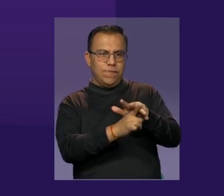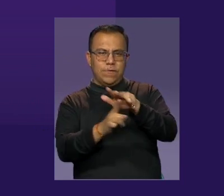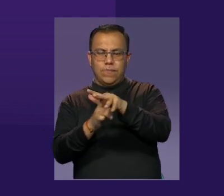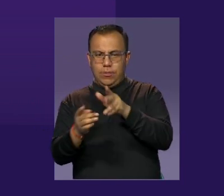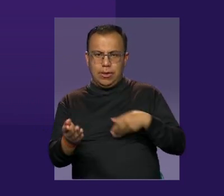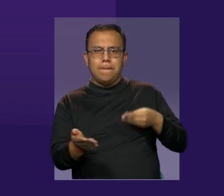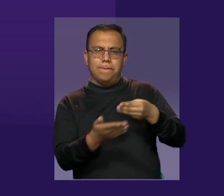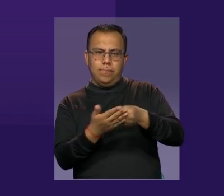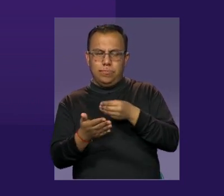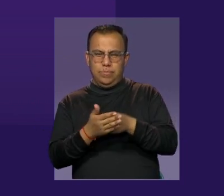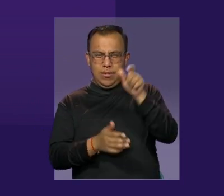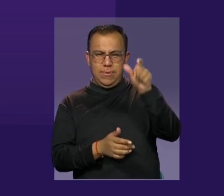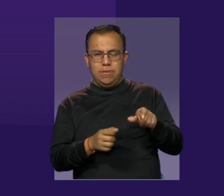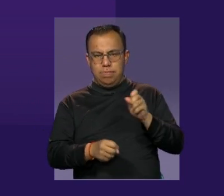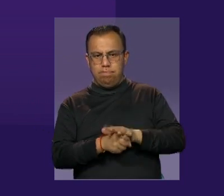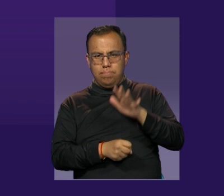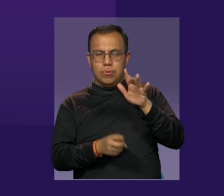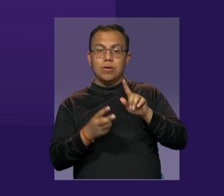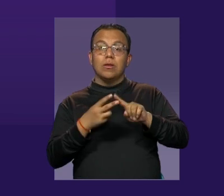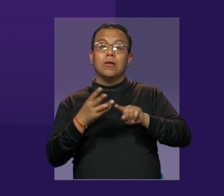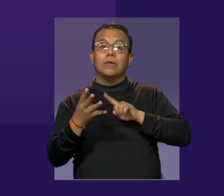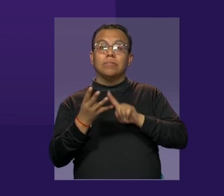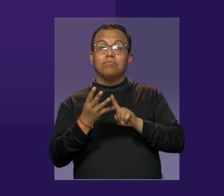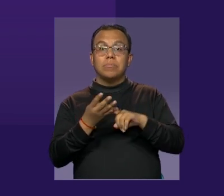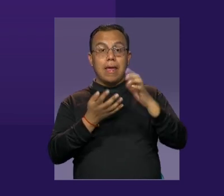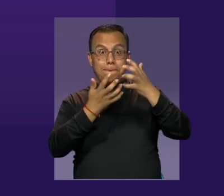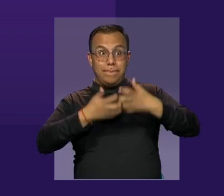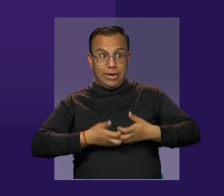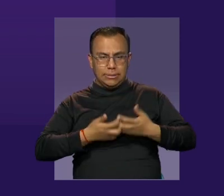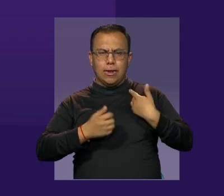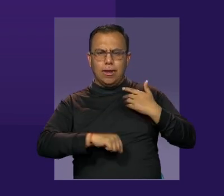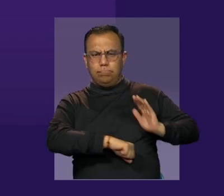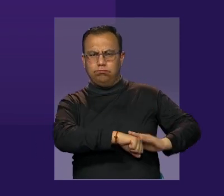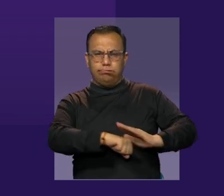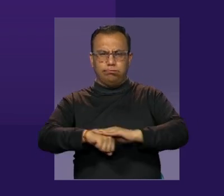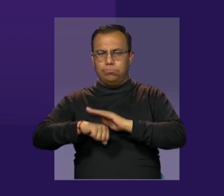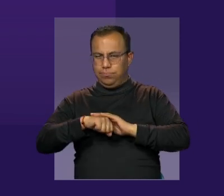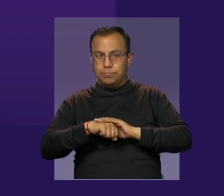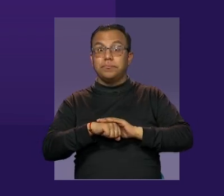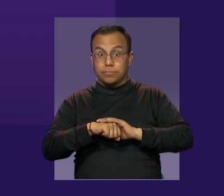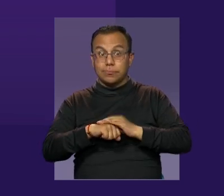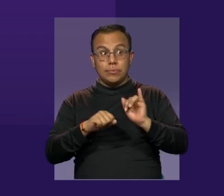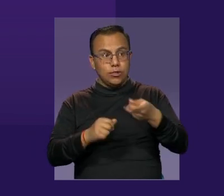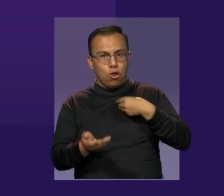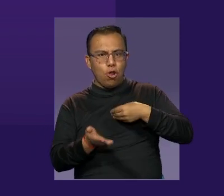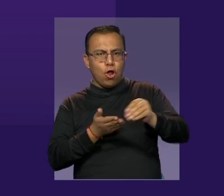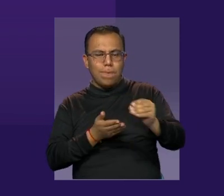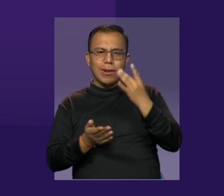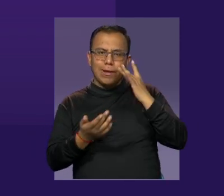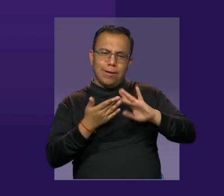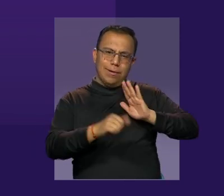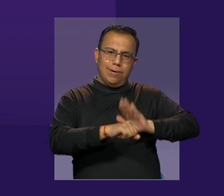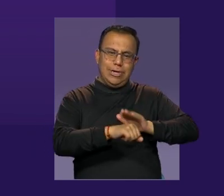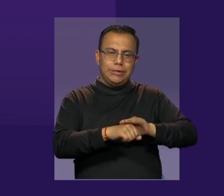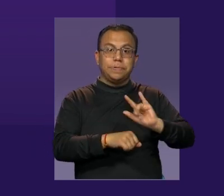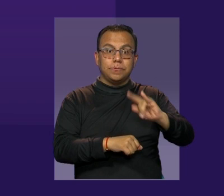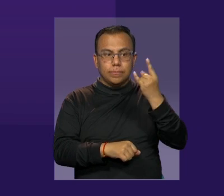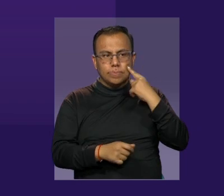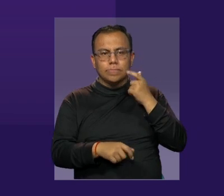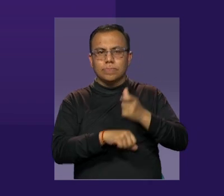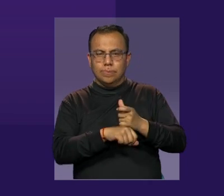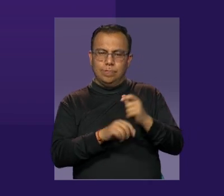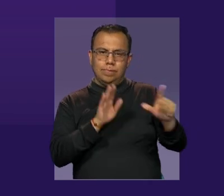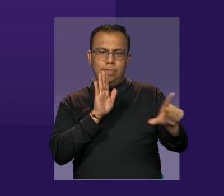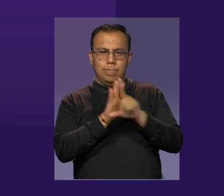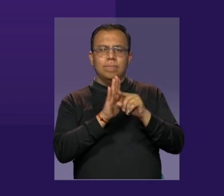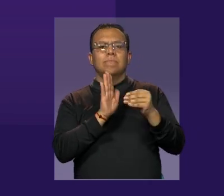parte de los agresores. Y cuarto, aerolíneas deberán advertir a los pasajeros cuando compran los tiquetes, que serán sujetos a esta